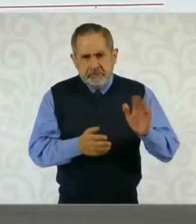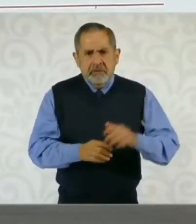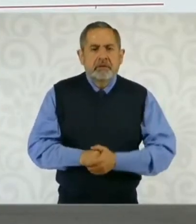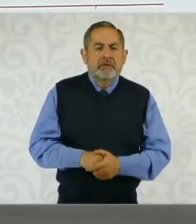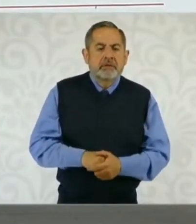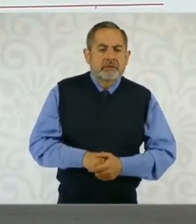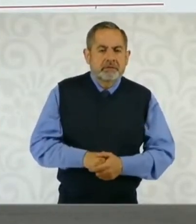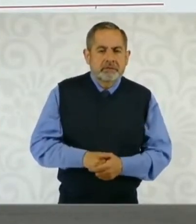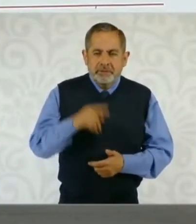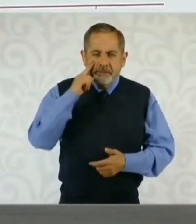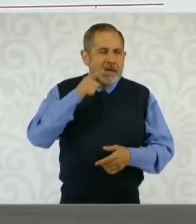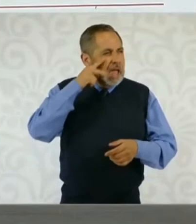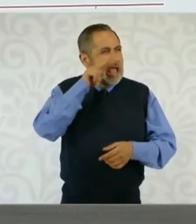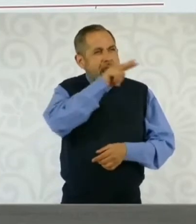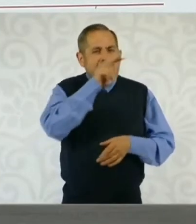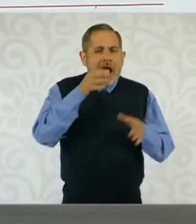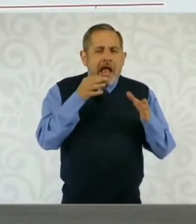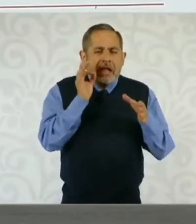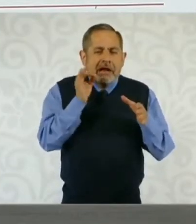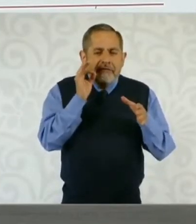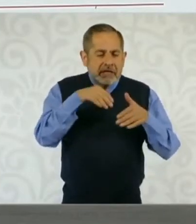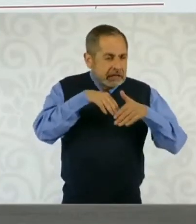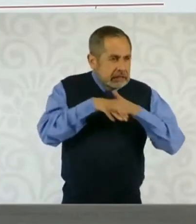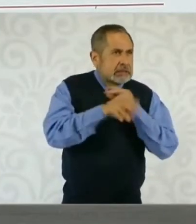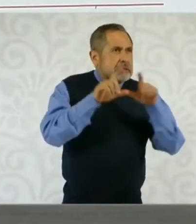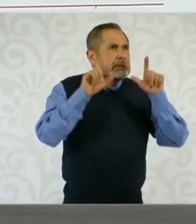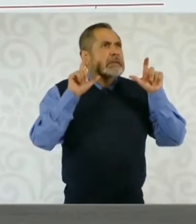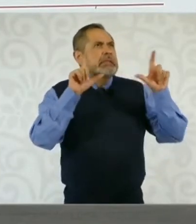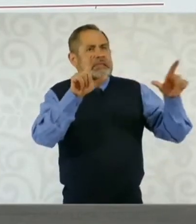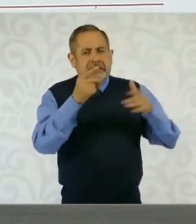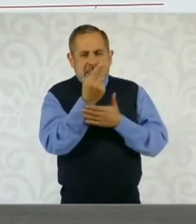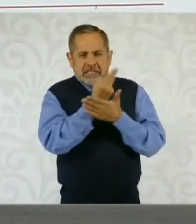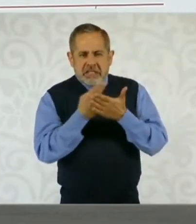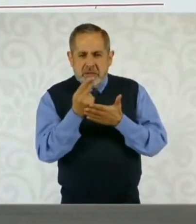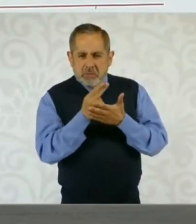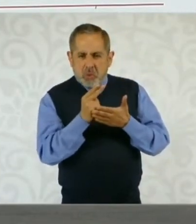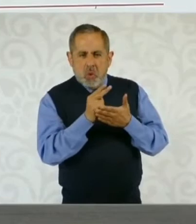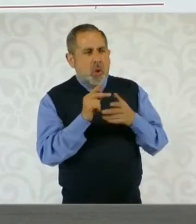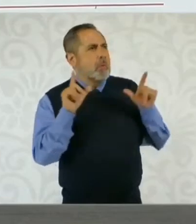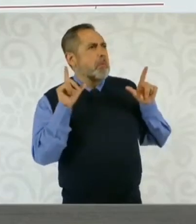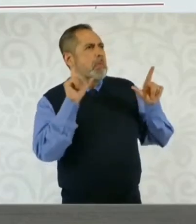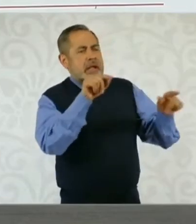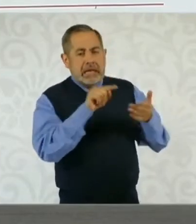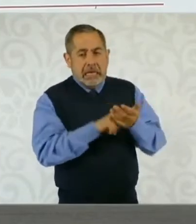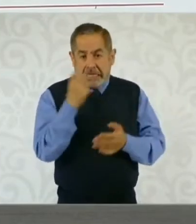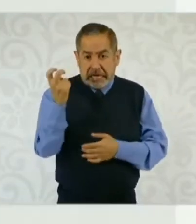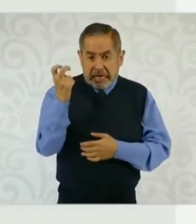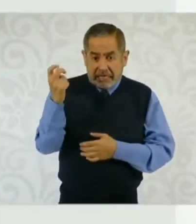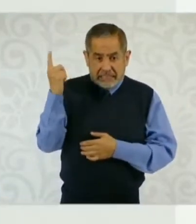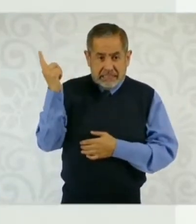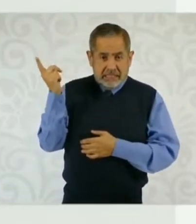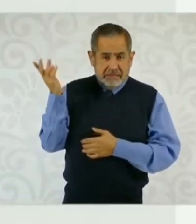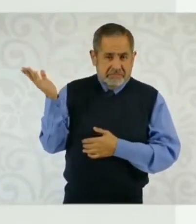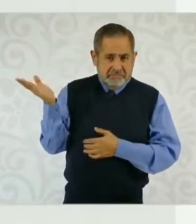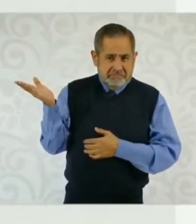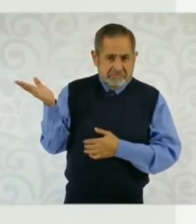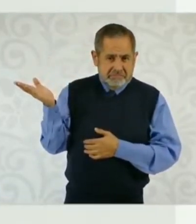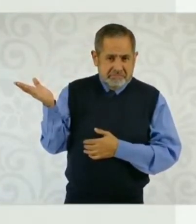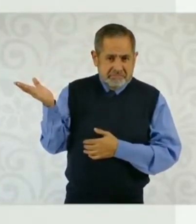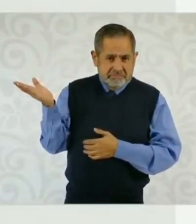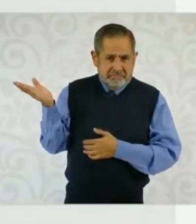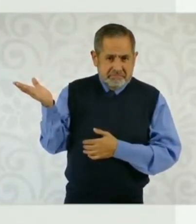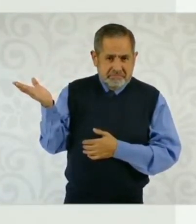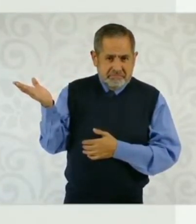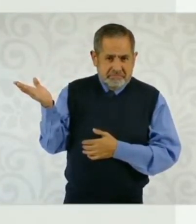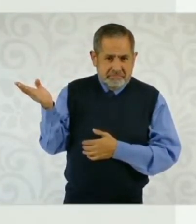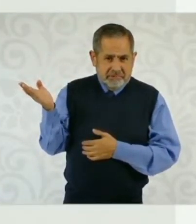En las cafeterías estaba colocada una lona que decía esto, que